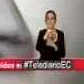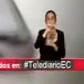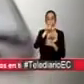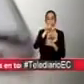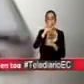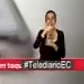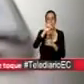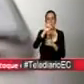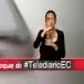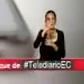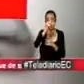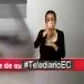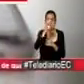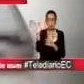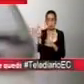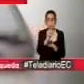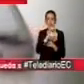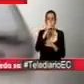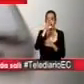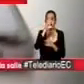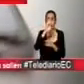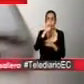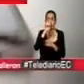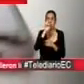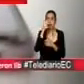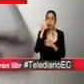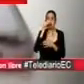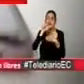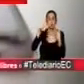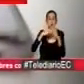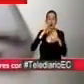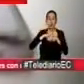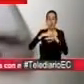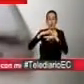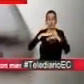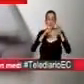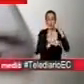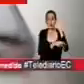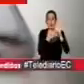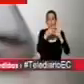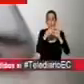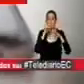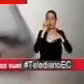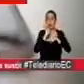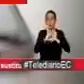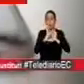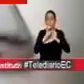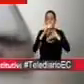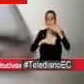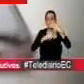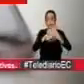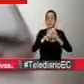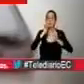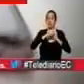G., Jerry Re y Steven T., y la acusación particular de Petroecuador. Los magistrados de la Corte